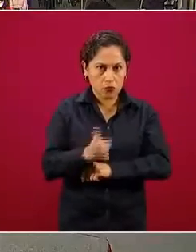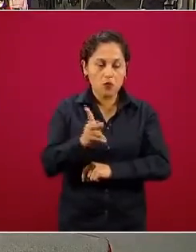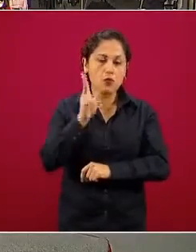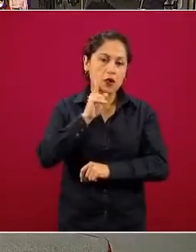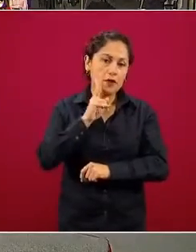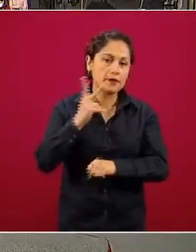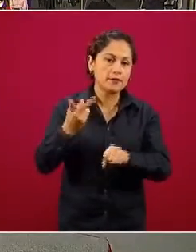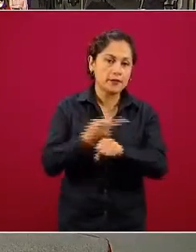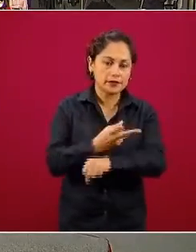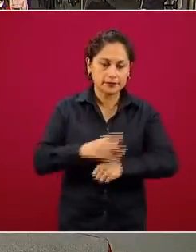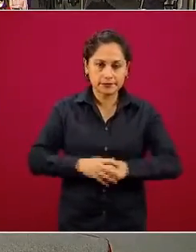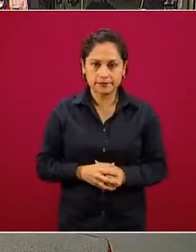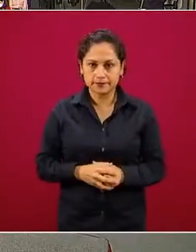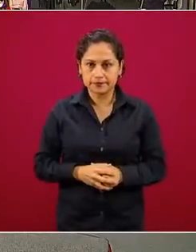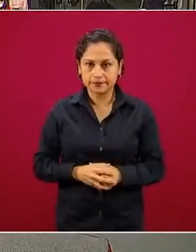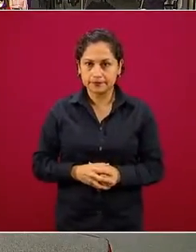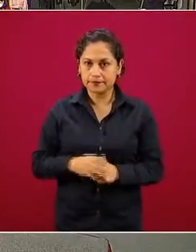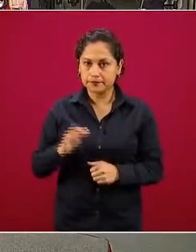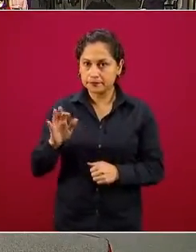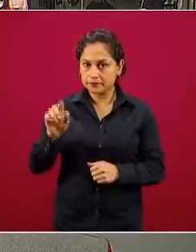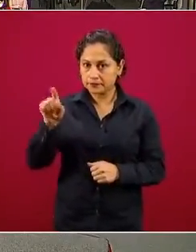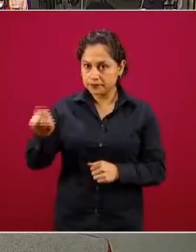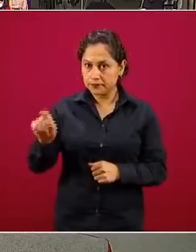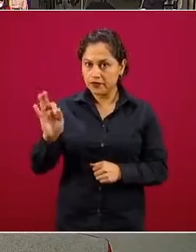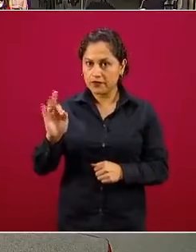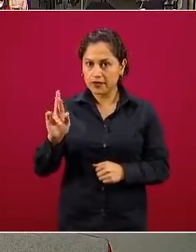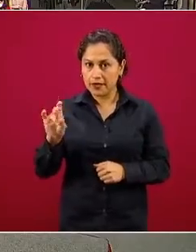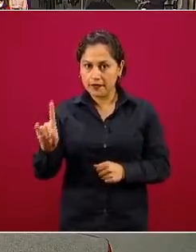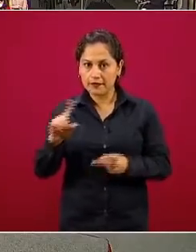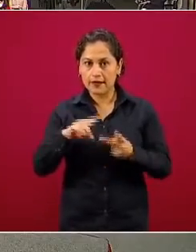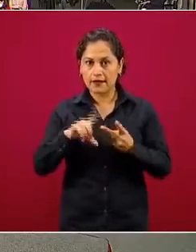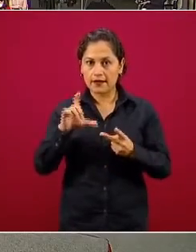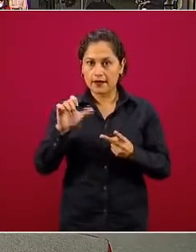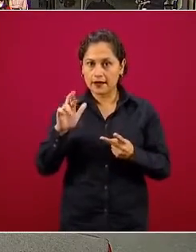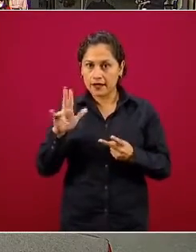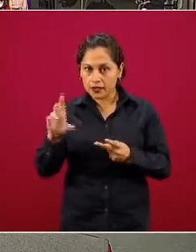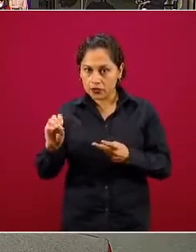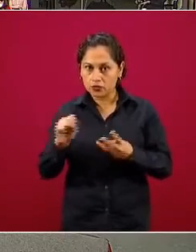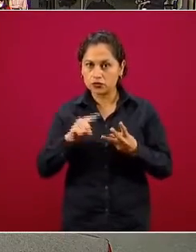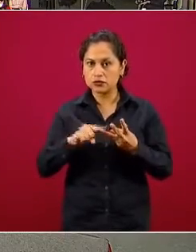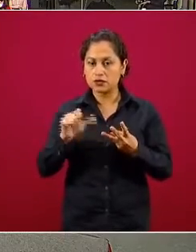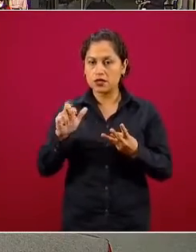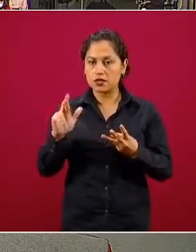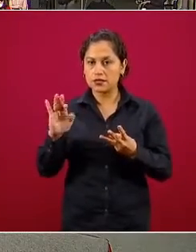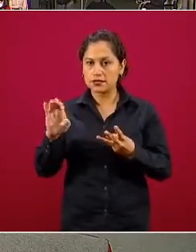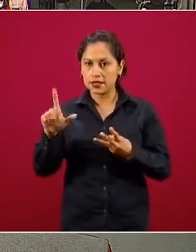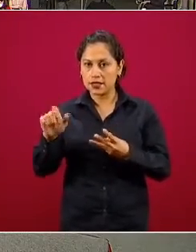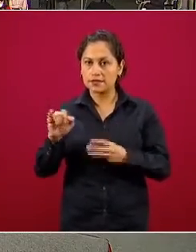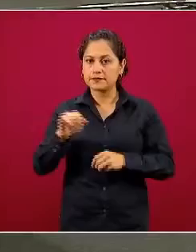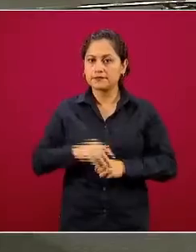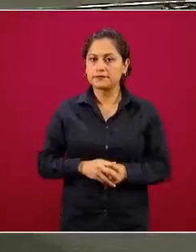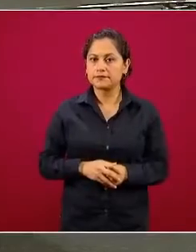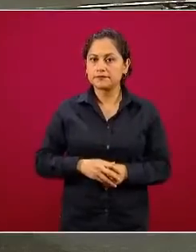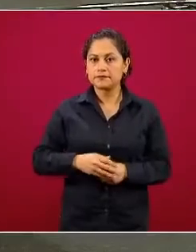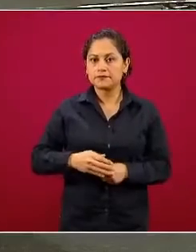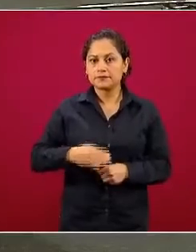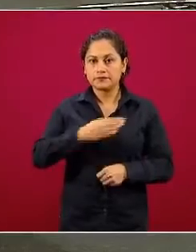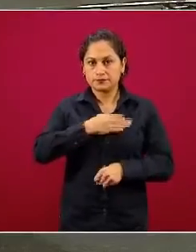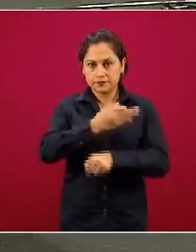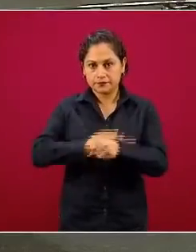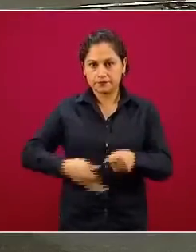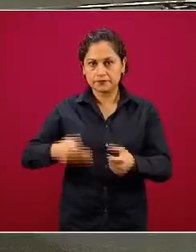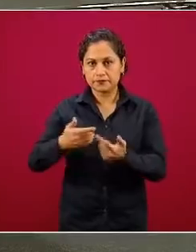Gracias, doctora Sheinbaum. Fernanda, Carlos, Araceli. Usted. Buenas tardes. Para glucosa